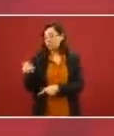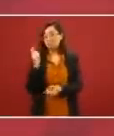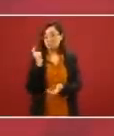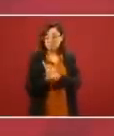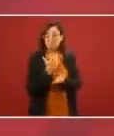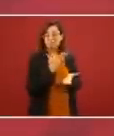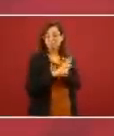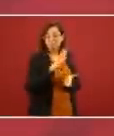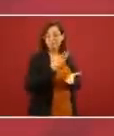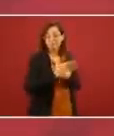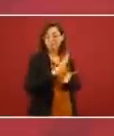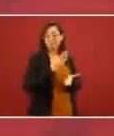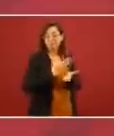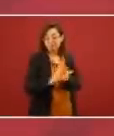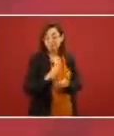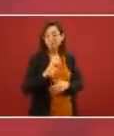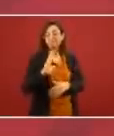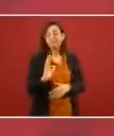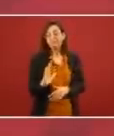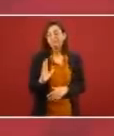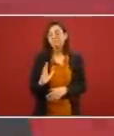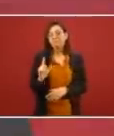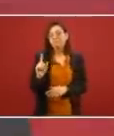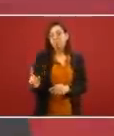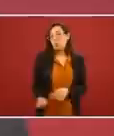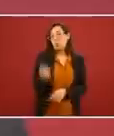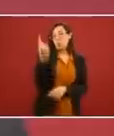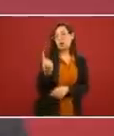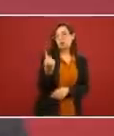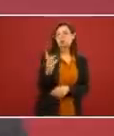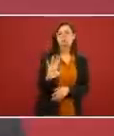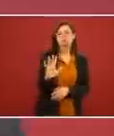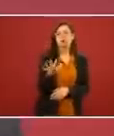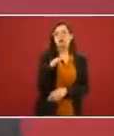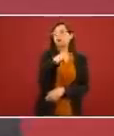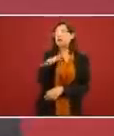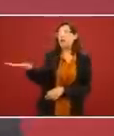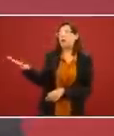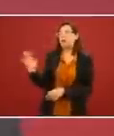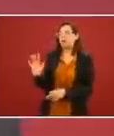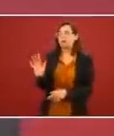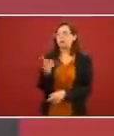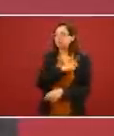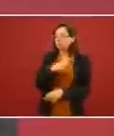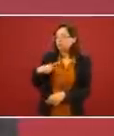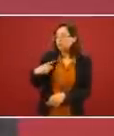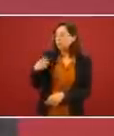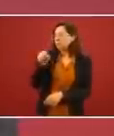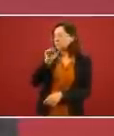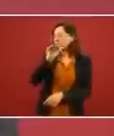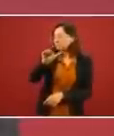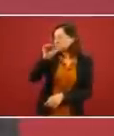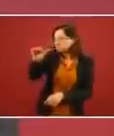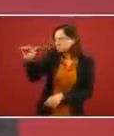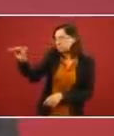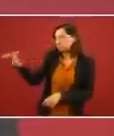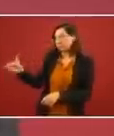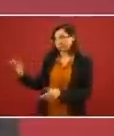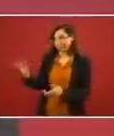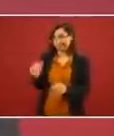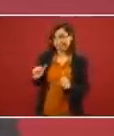que puedan ponerse al corriente. Y yo aprovecho